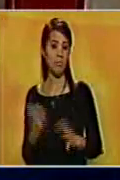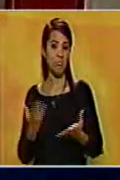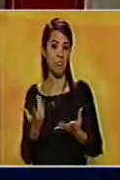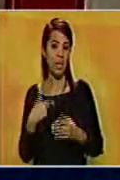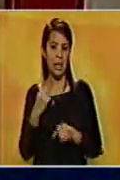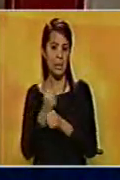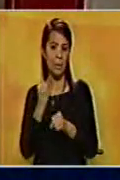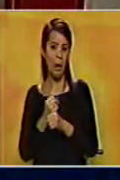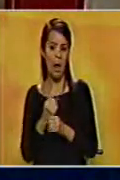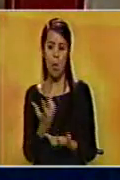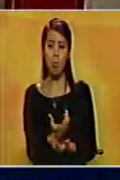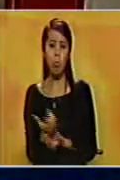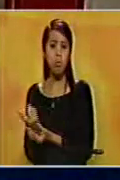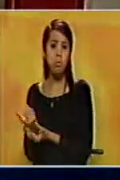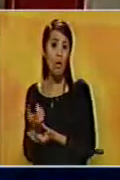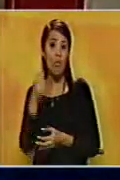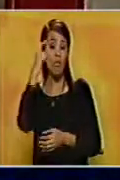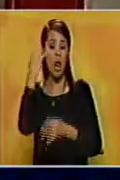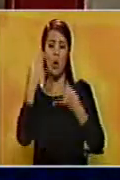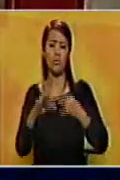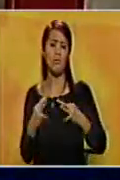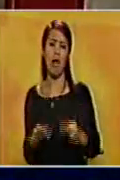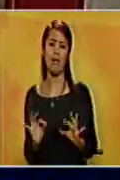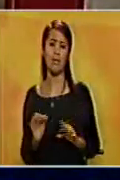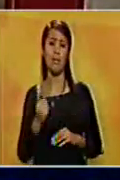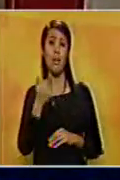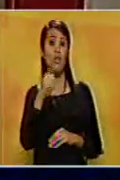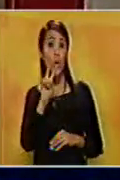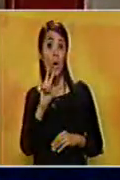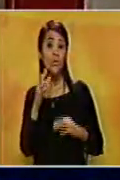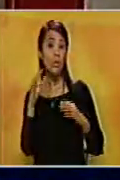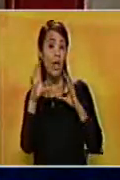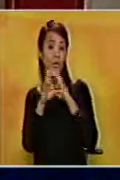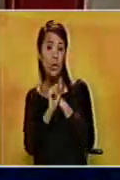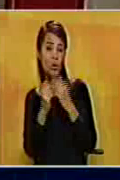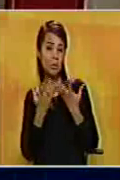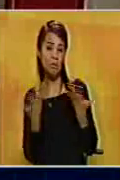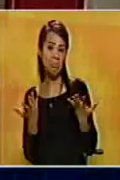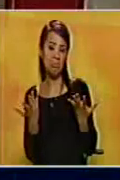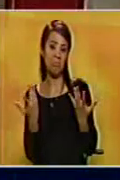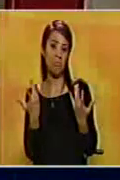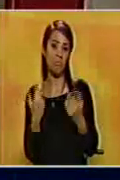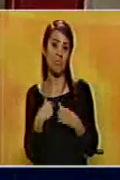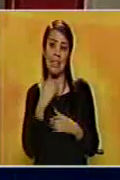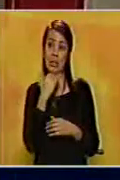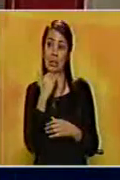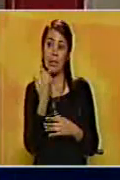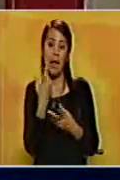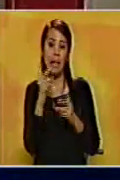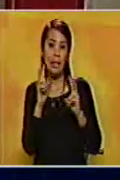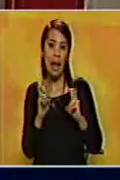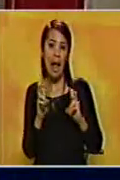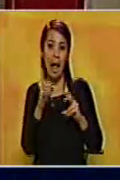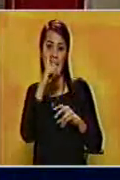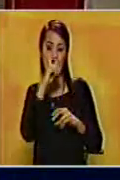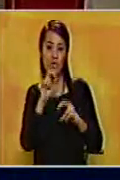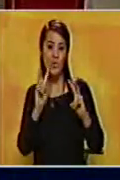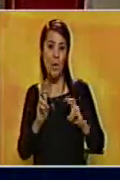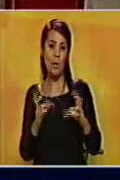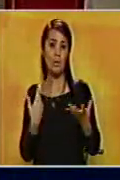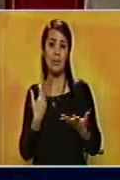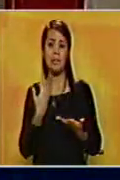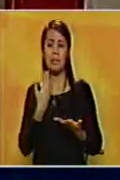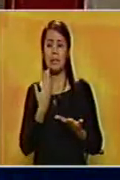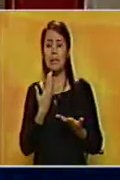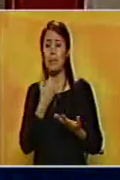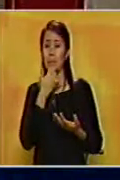bomberos para nosotros es un día normal. Cuando ya son las 12 de la noche que estamos ya por recibir el año nuevo, verdad que nos pega, pues,